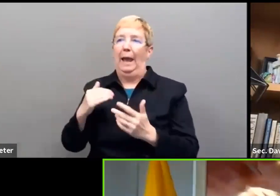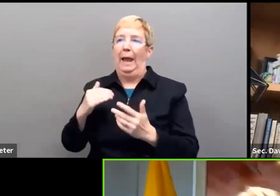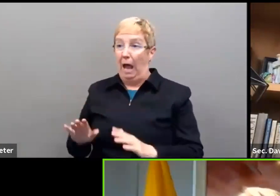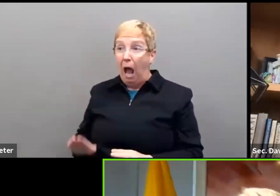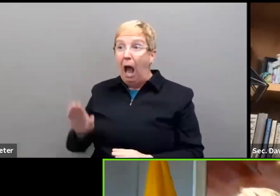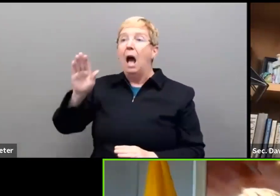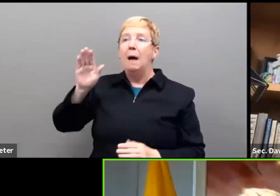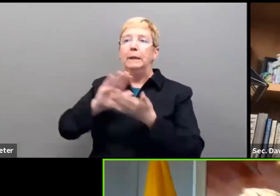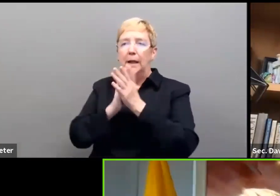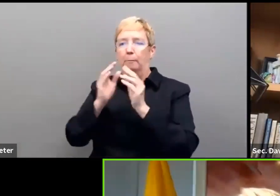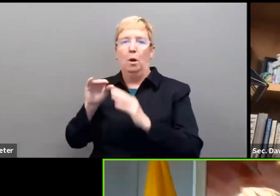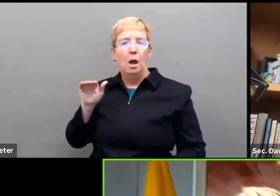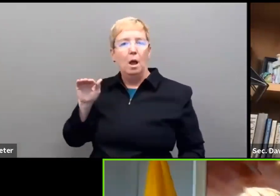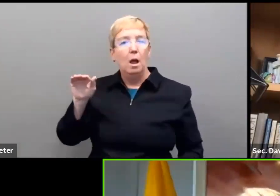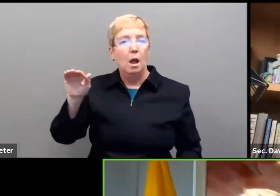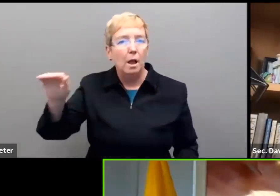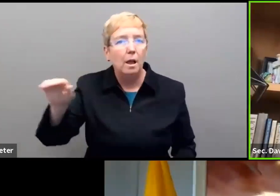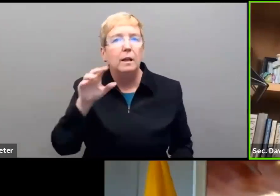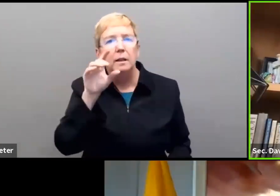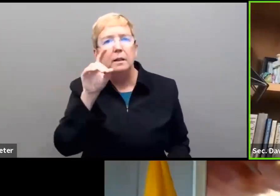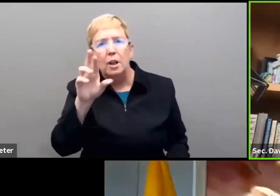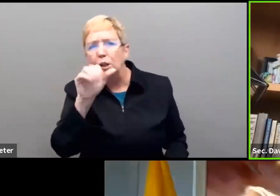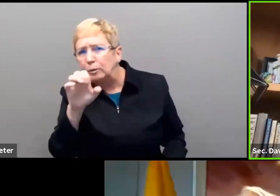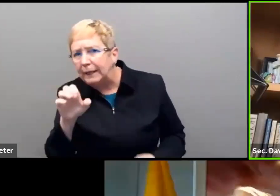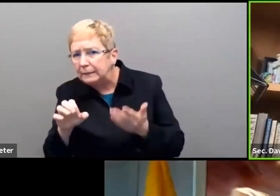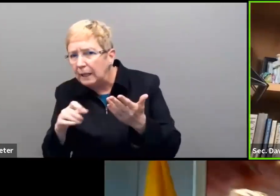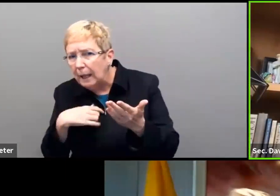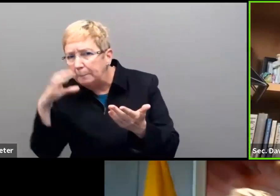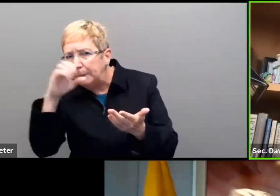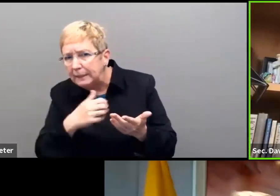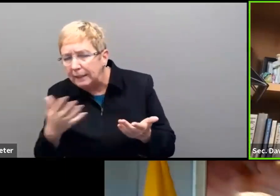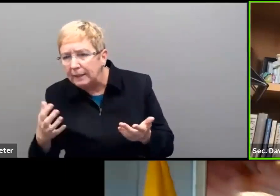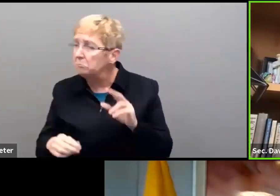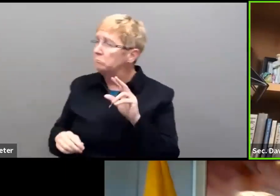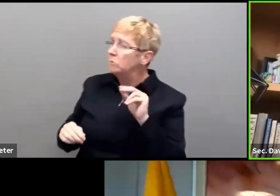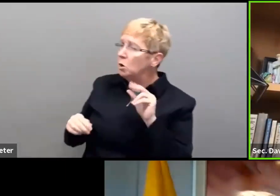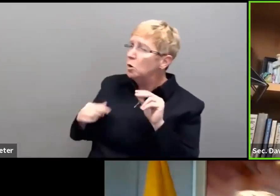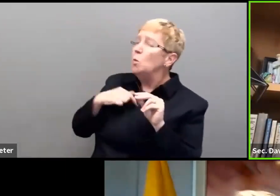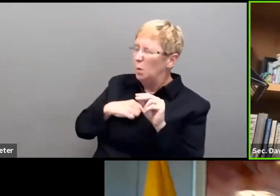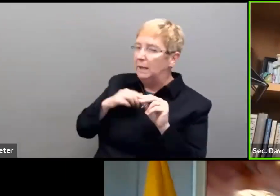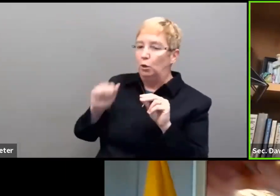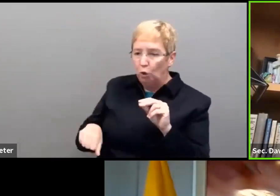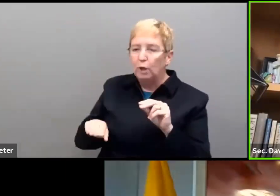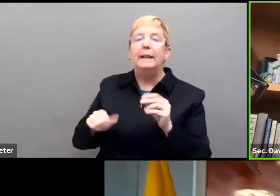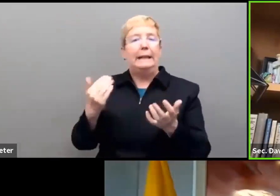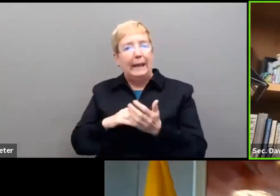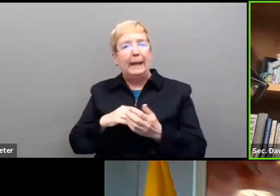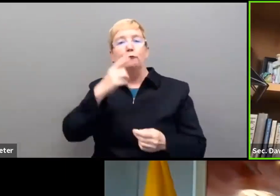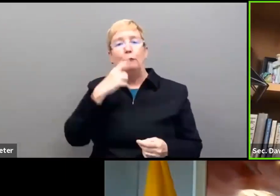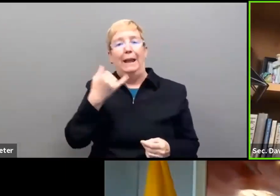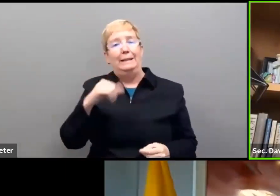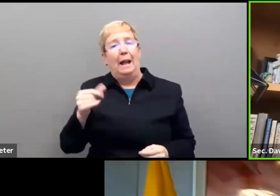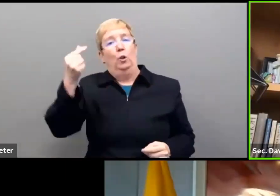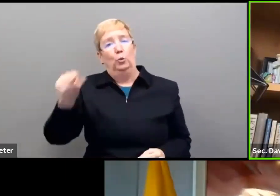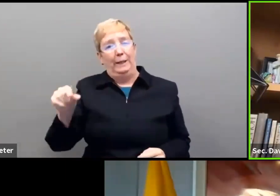de vacunación y trabajar para aplanar esa curva, reducir la cantidad de casos. Doctor Grace, ¿me